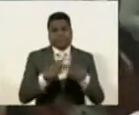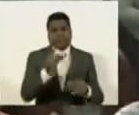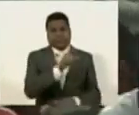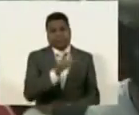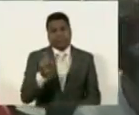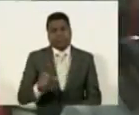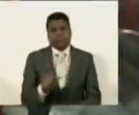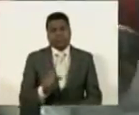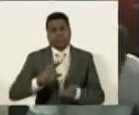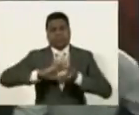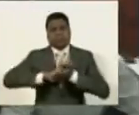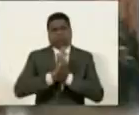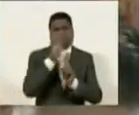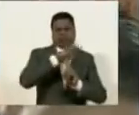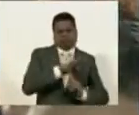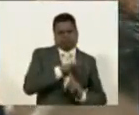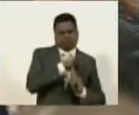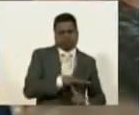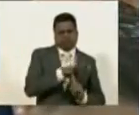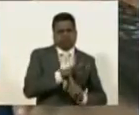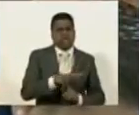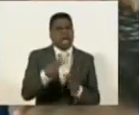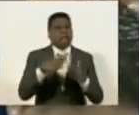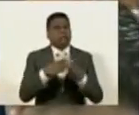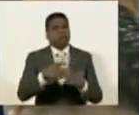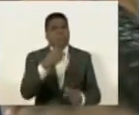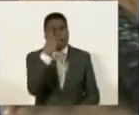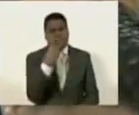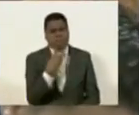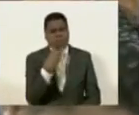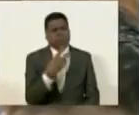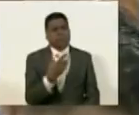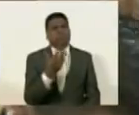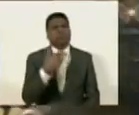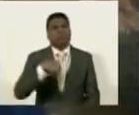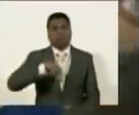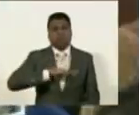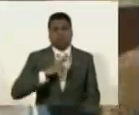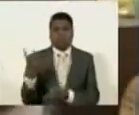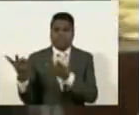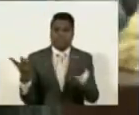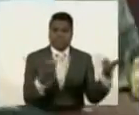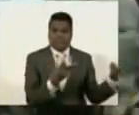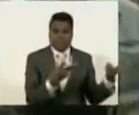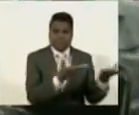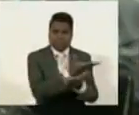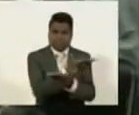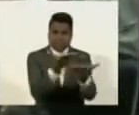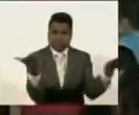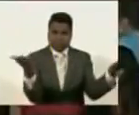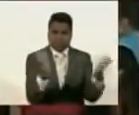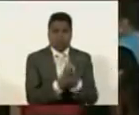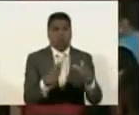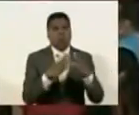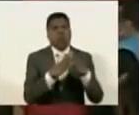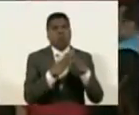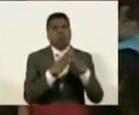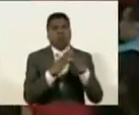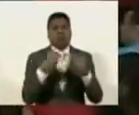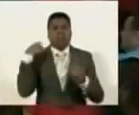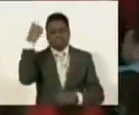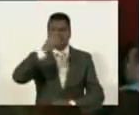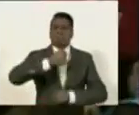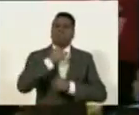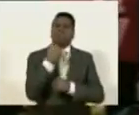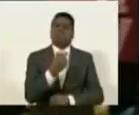venido oprimiendo a nuestra clase. Por eso, les invitamos entonces, con toda atención, con toda